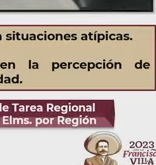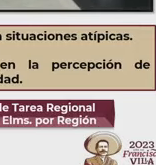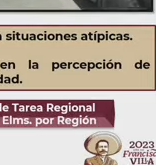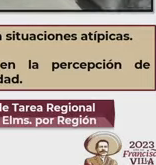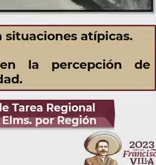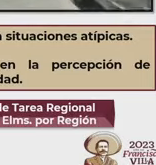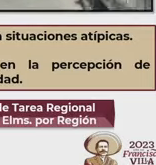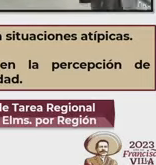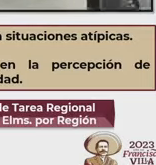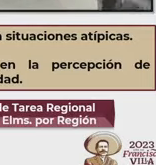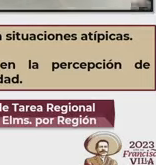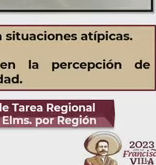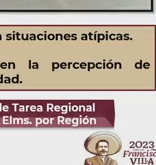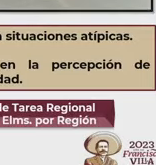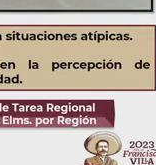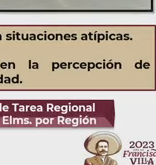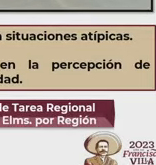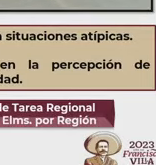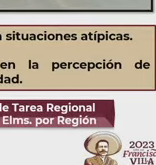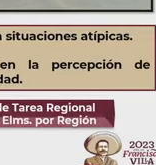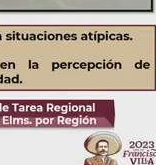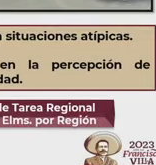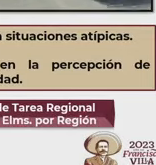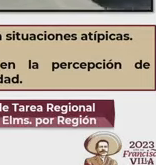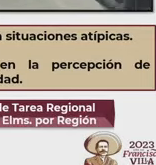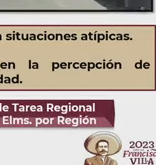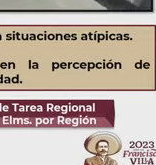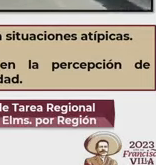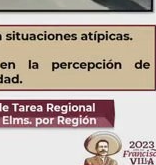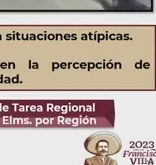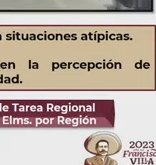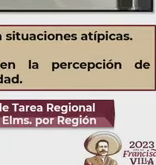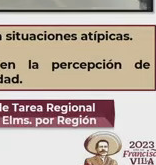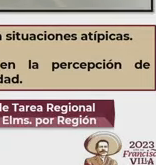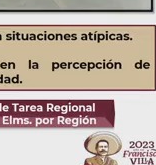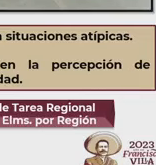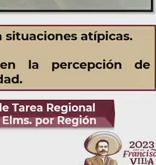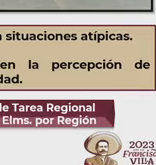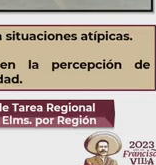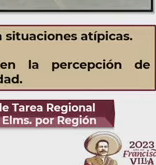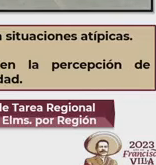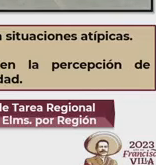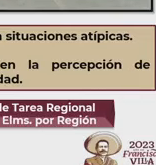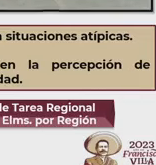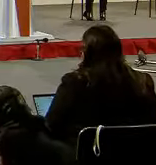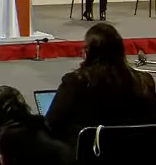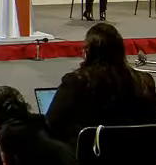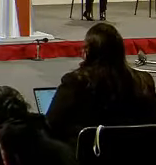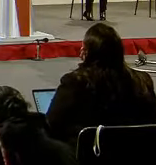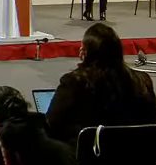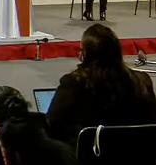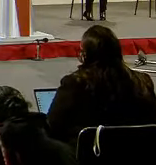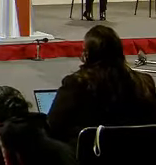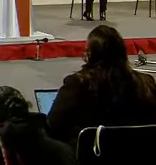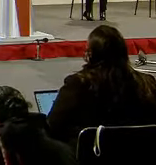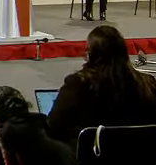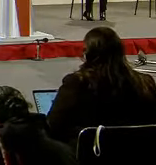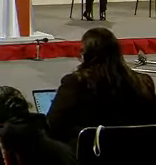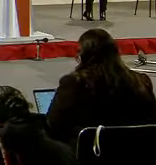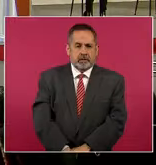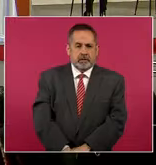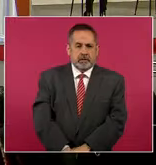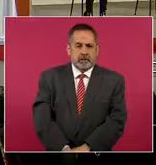delincuencial y también buscar hacer acciones que influyan en la percepción de inseguridad de la población. Todas las